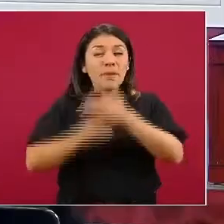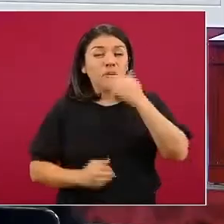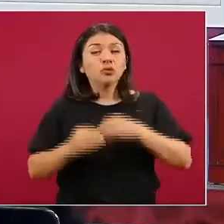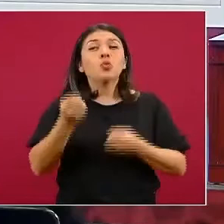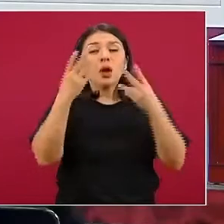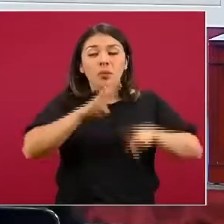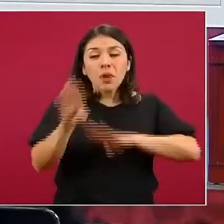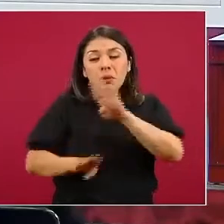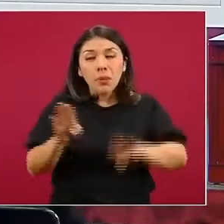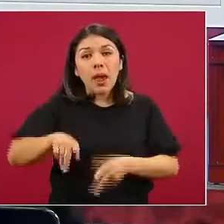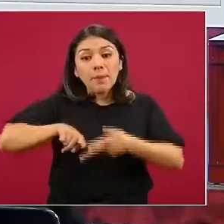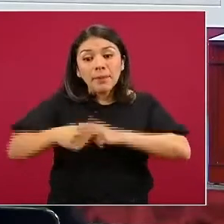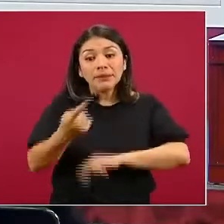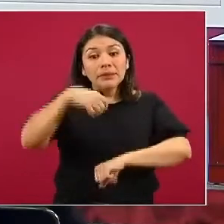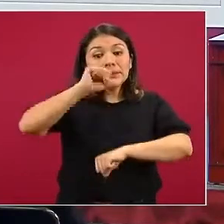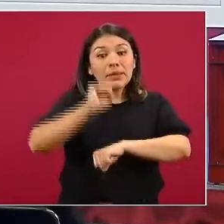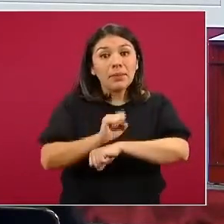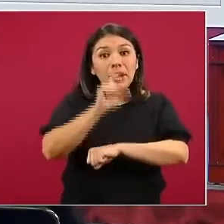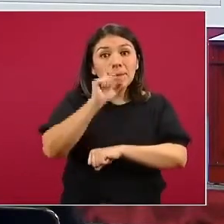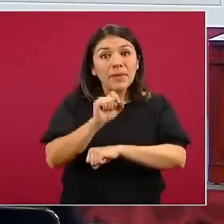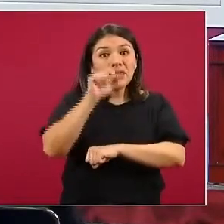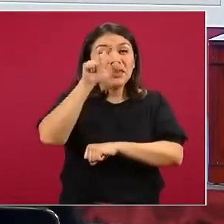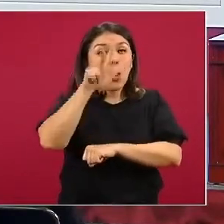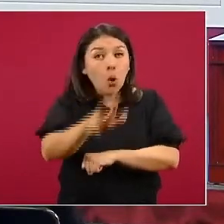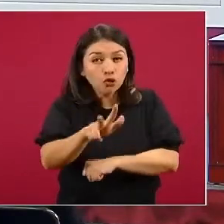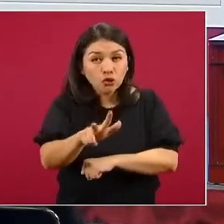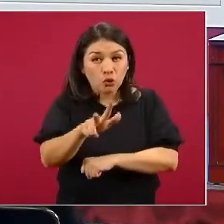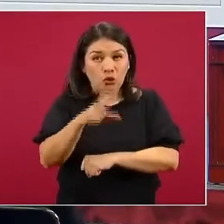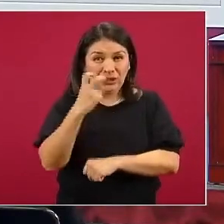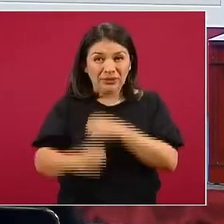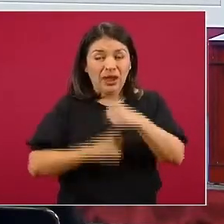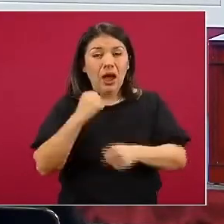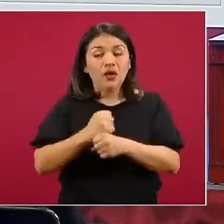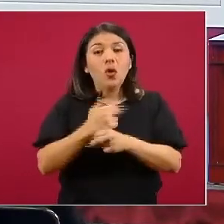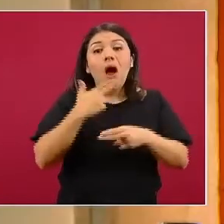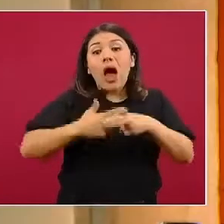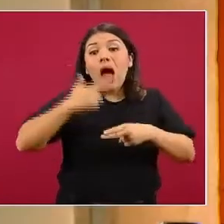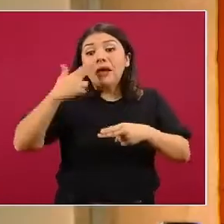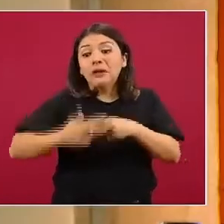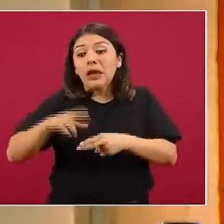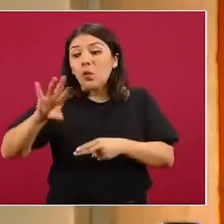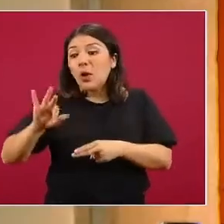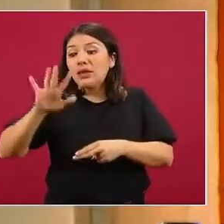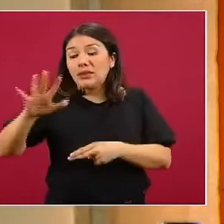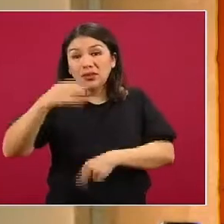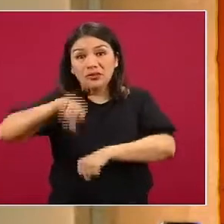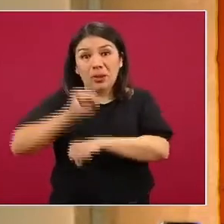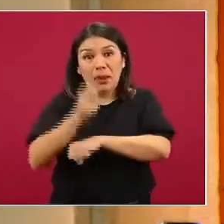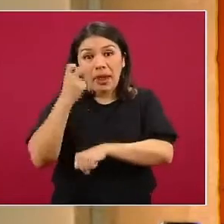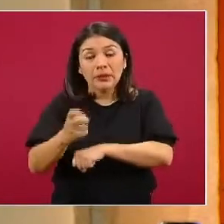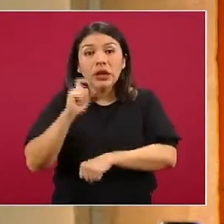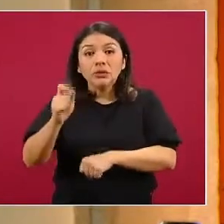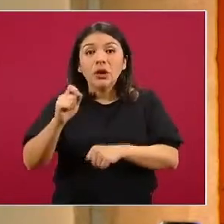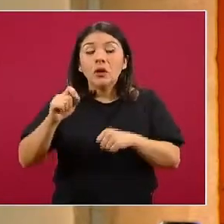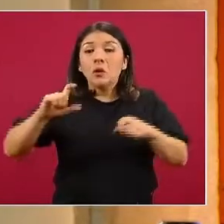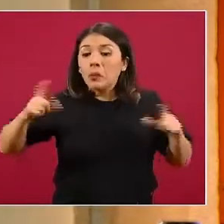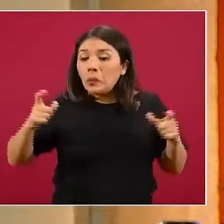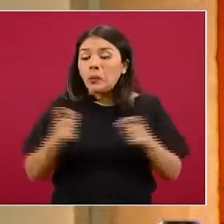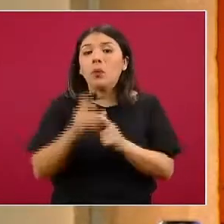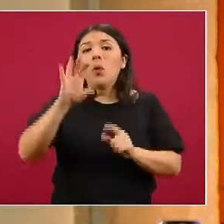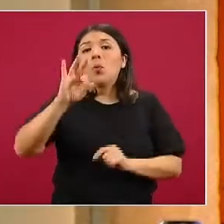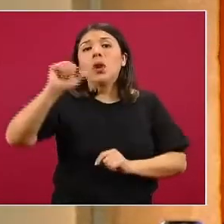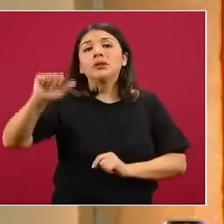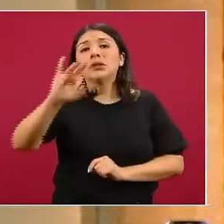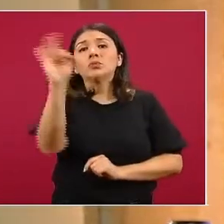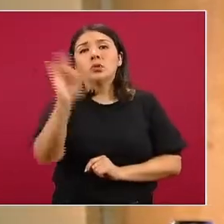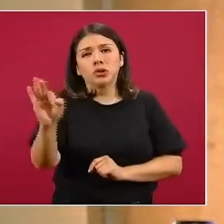COVID desde la semana 28 del año hasta la semana 45 es de 46%, un poco